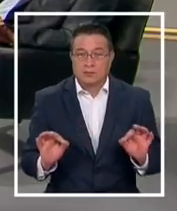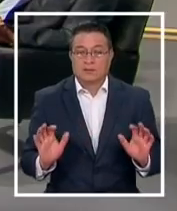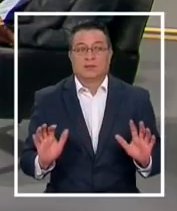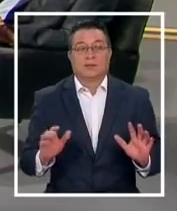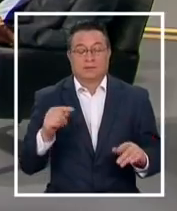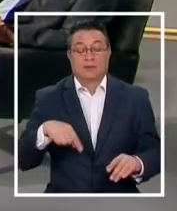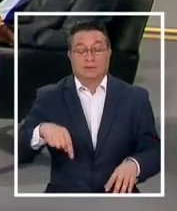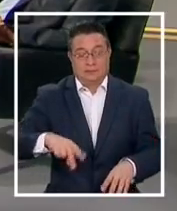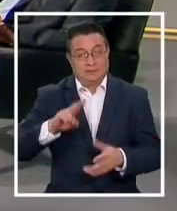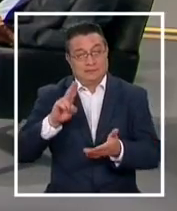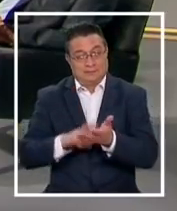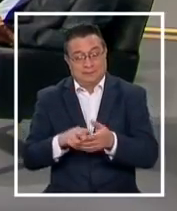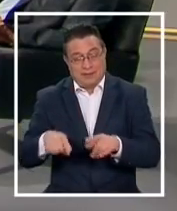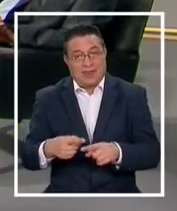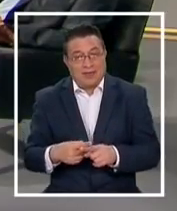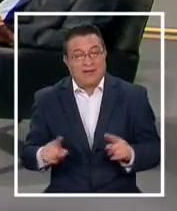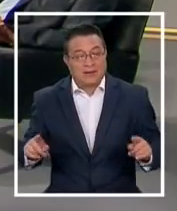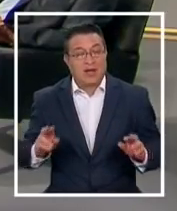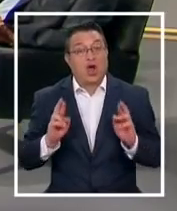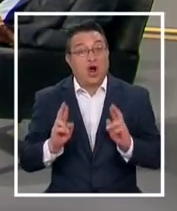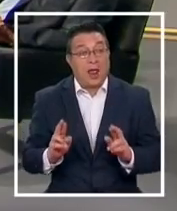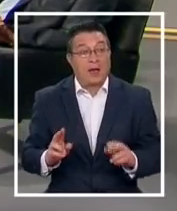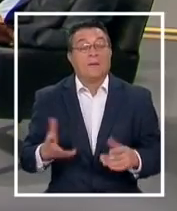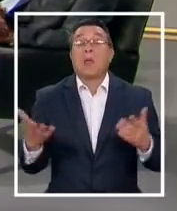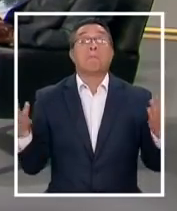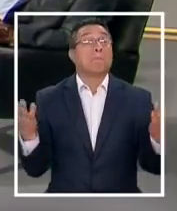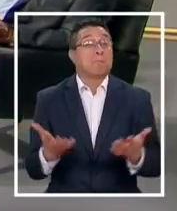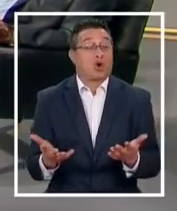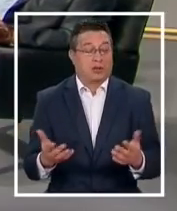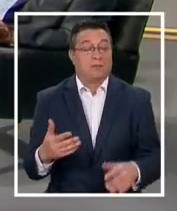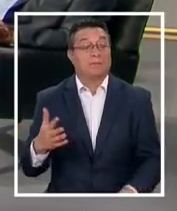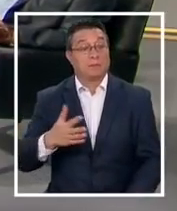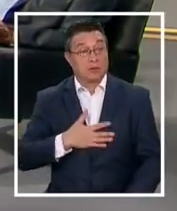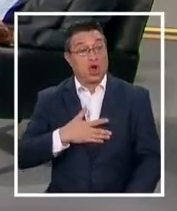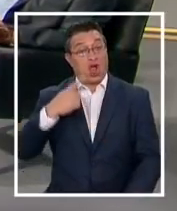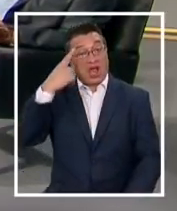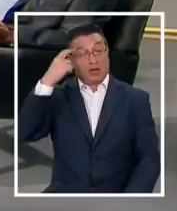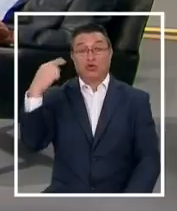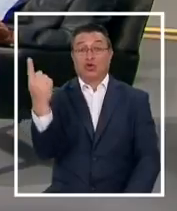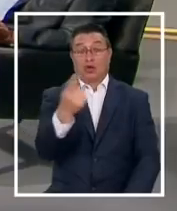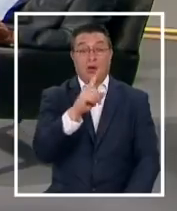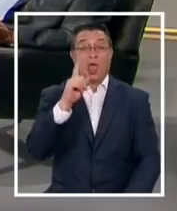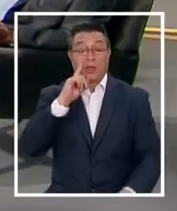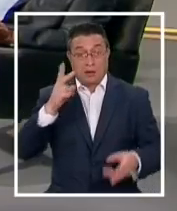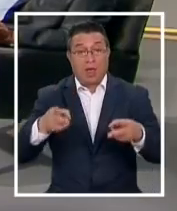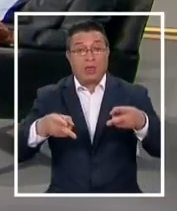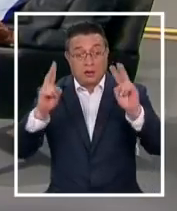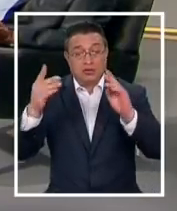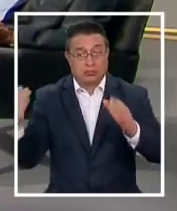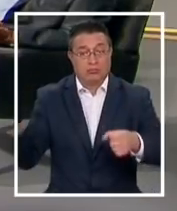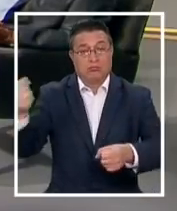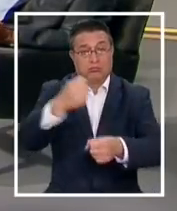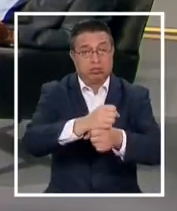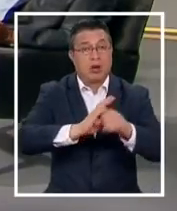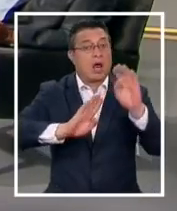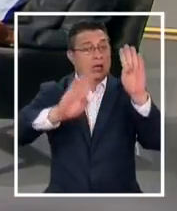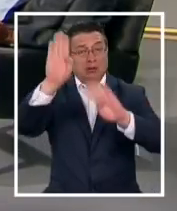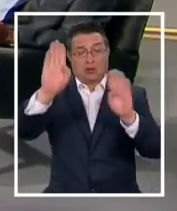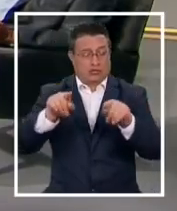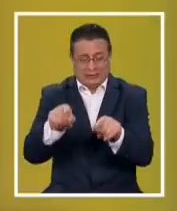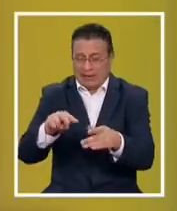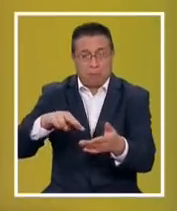racional. Con realismo. ¿Pero por qué? Porque... yo creo que todo el mundo tiene derecho a levantar la candidatura. Eso no es un